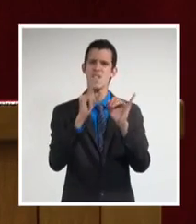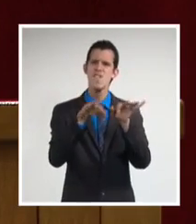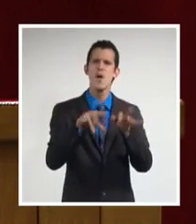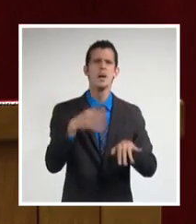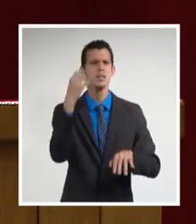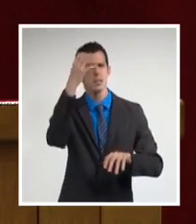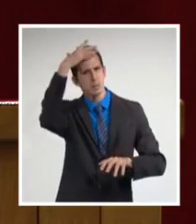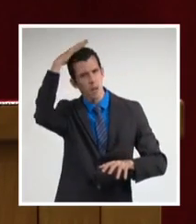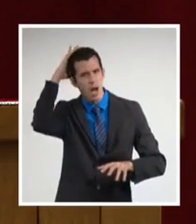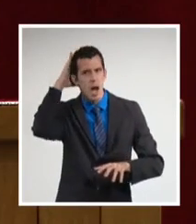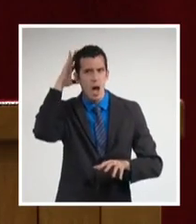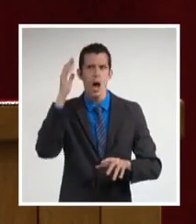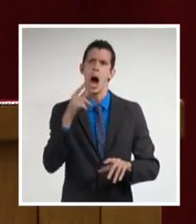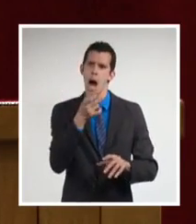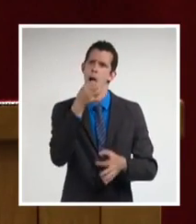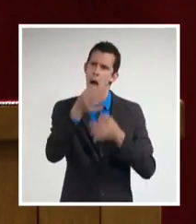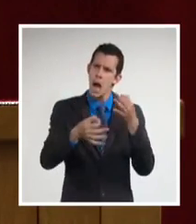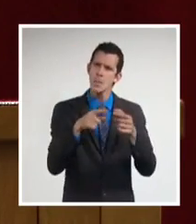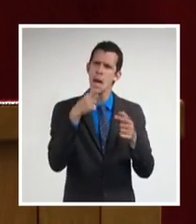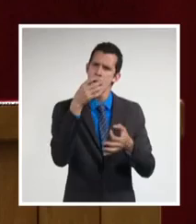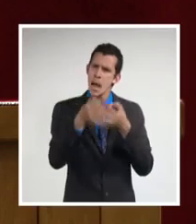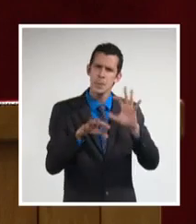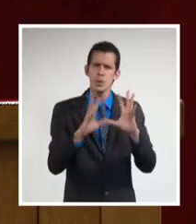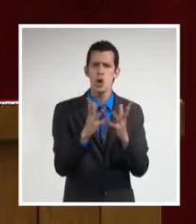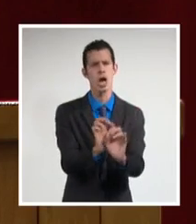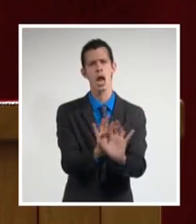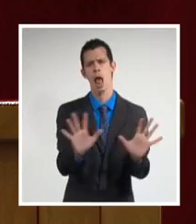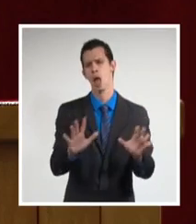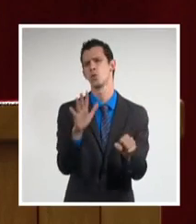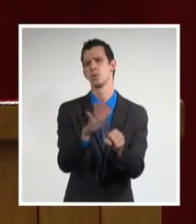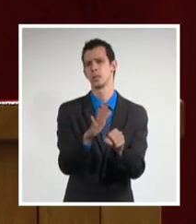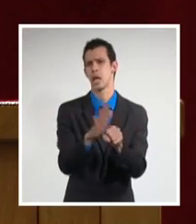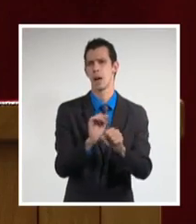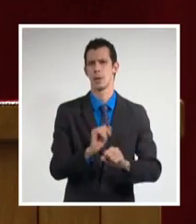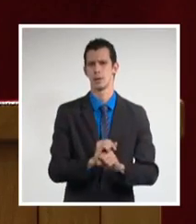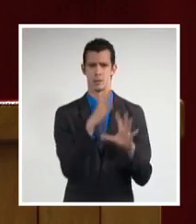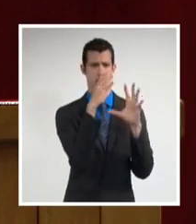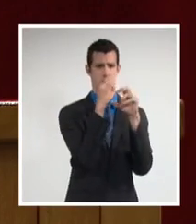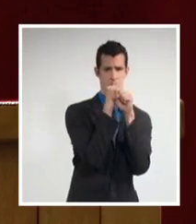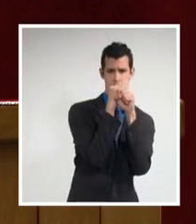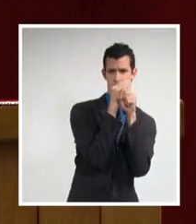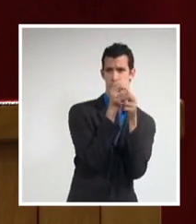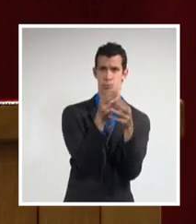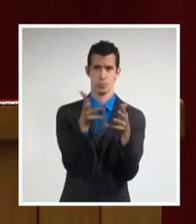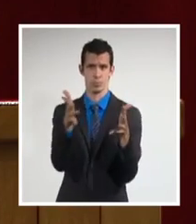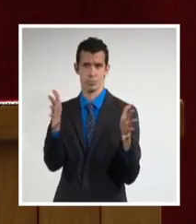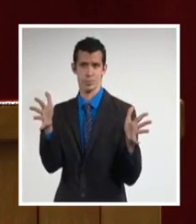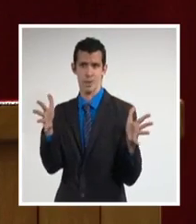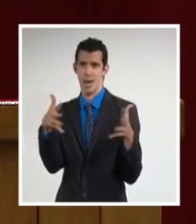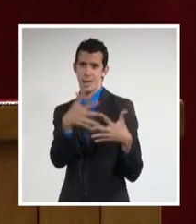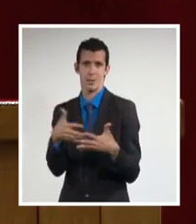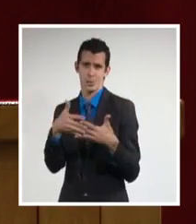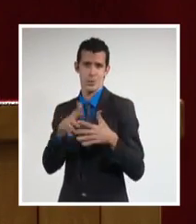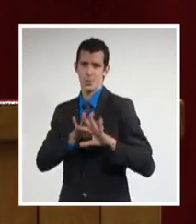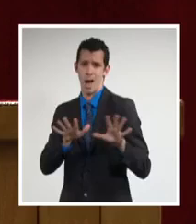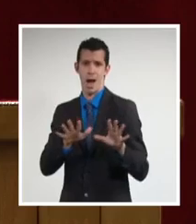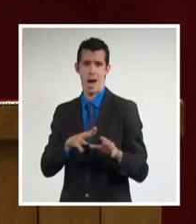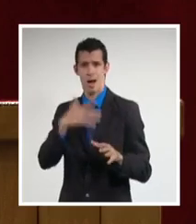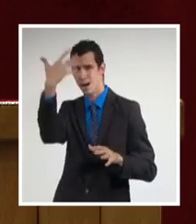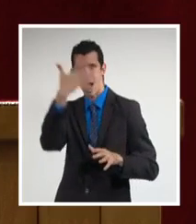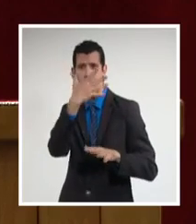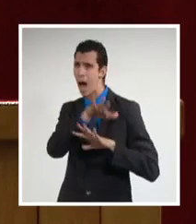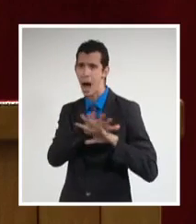deficiente, disfuncional, guiada solo por intereses materiales y sin base de apoyo popular. Conscientes de